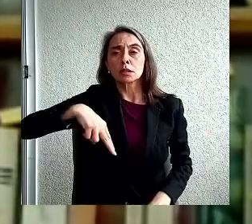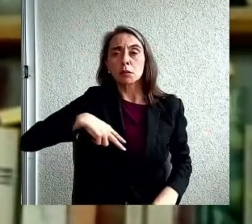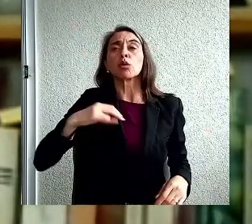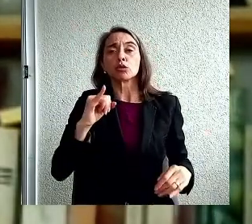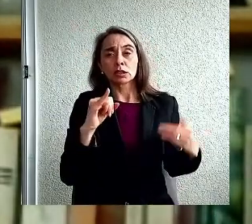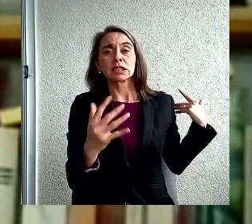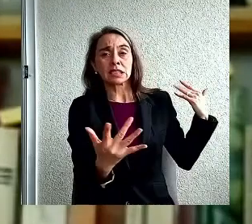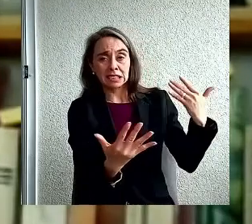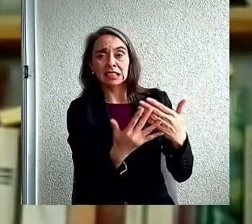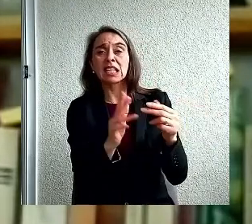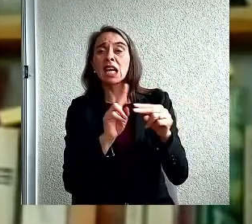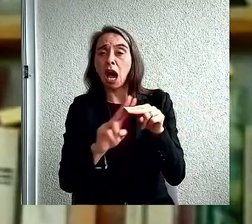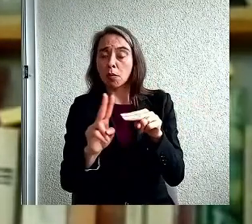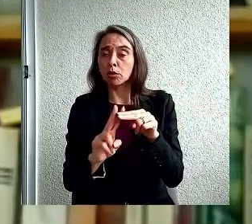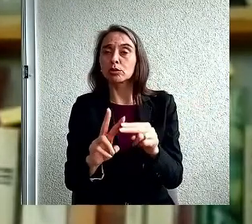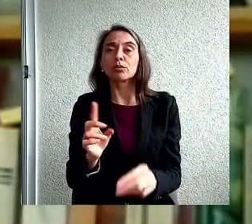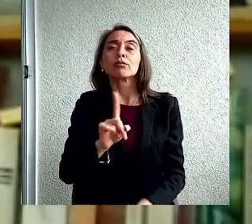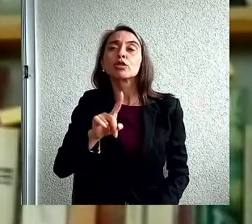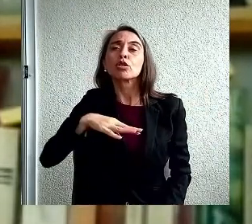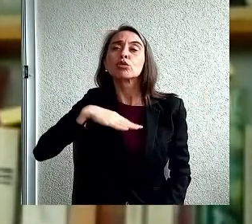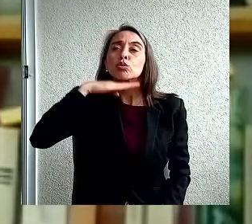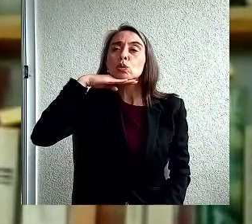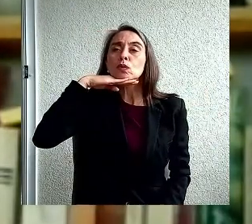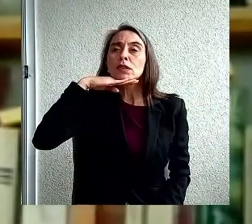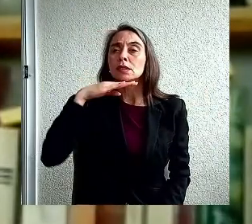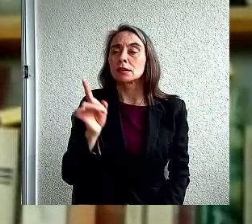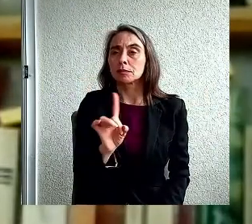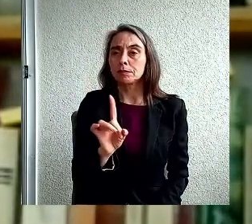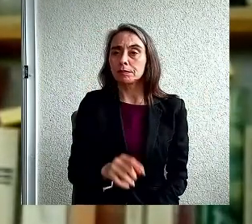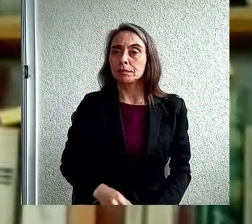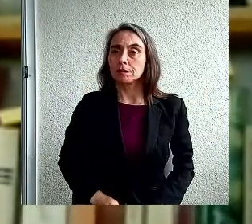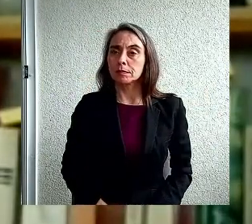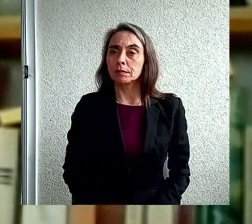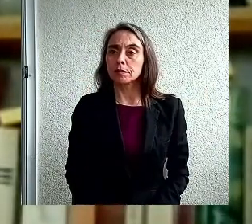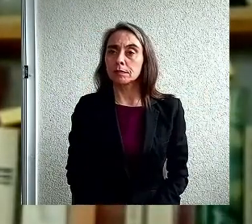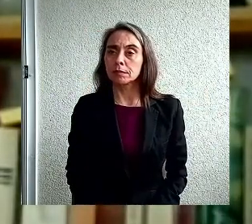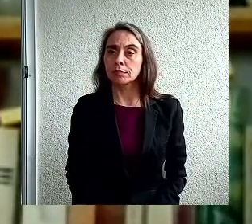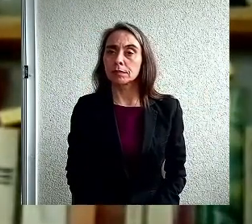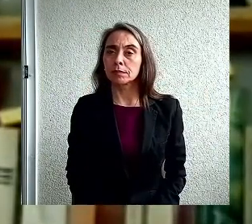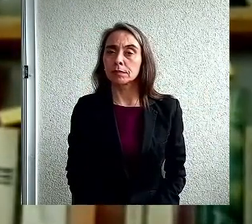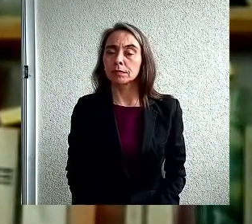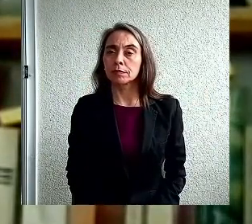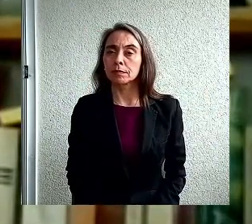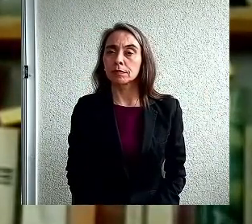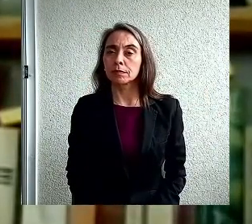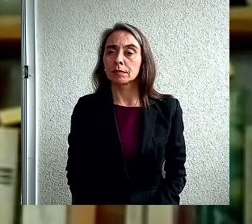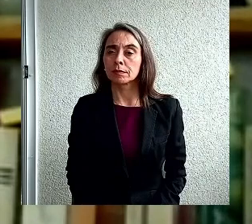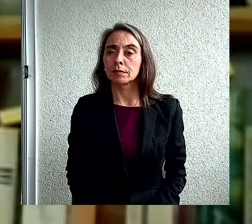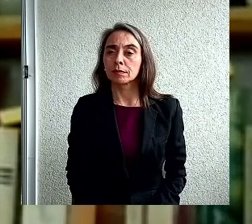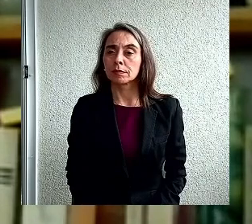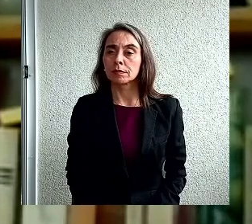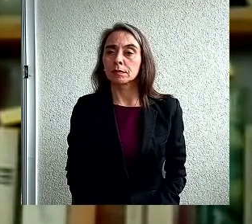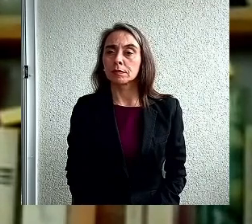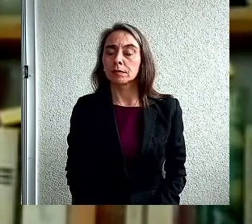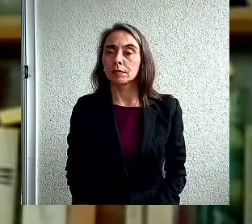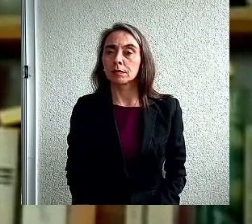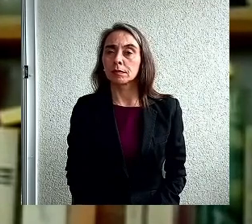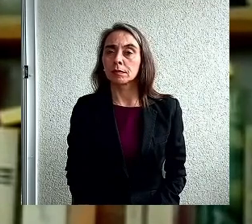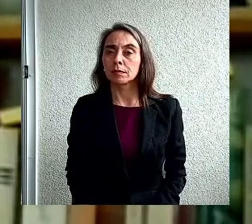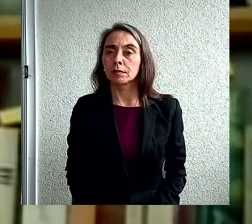La economía actual funciona con muchos países,